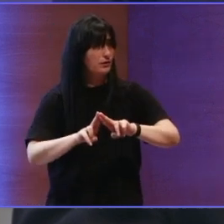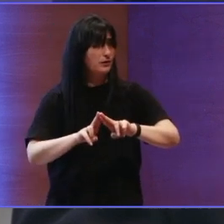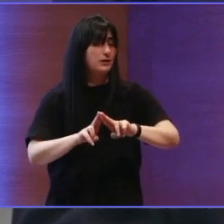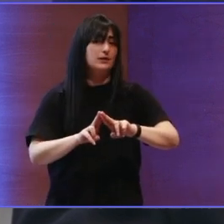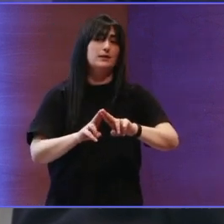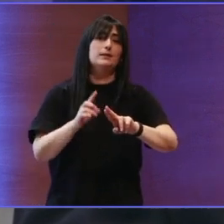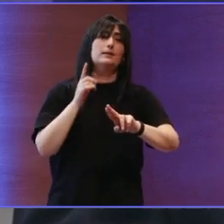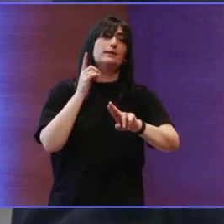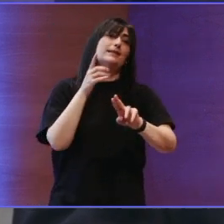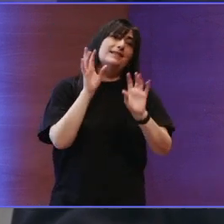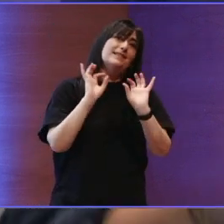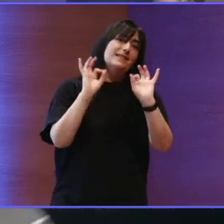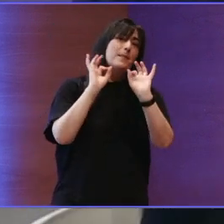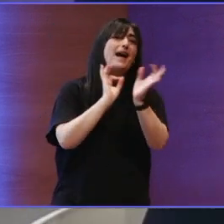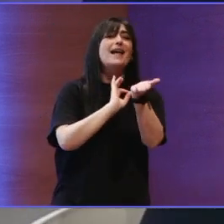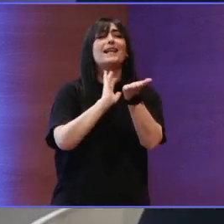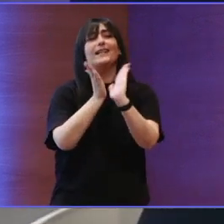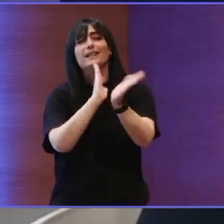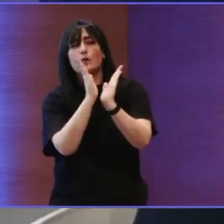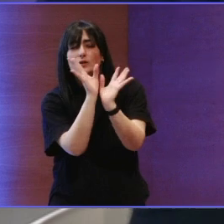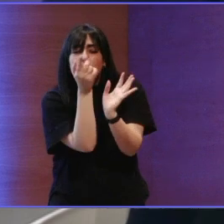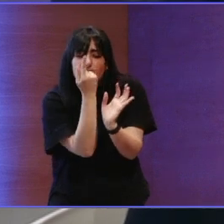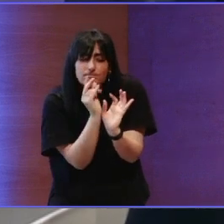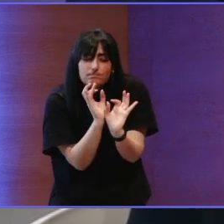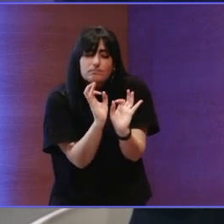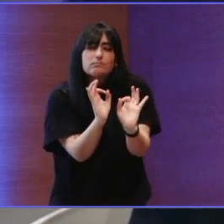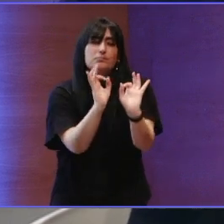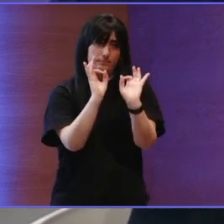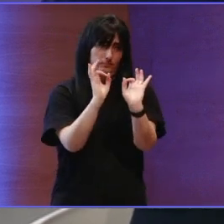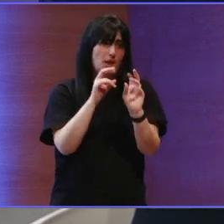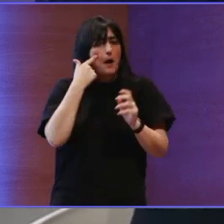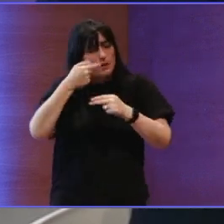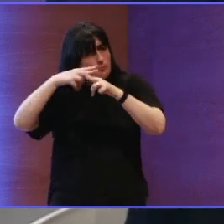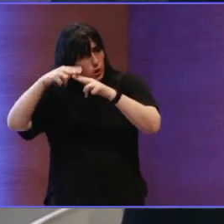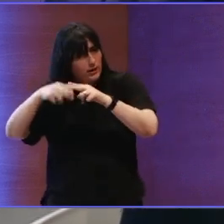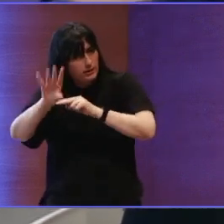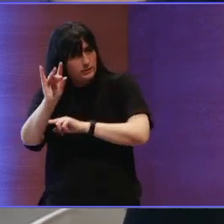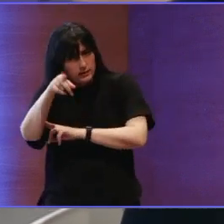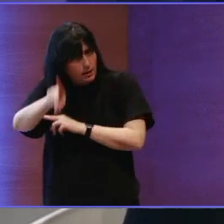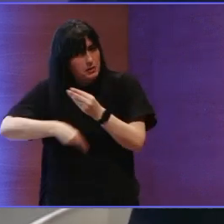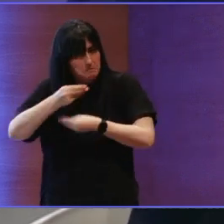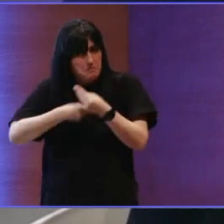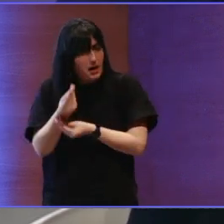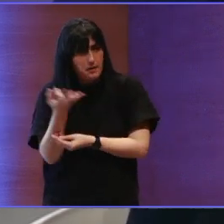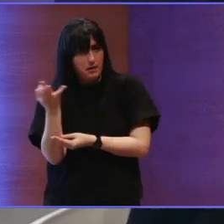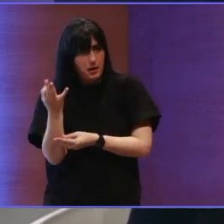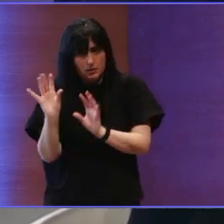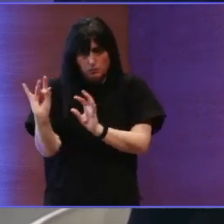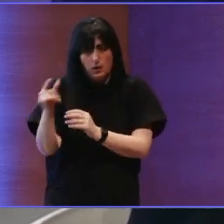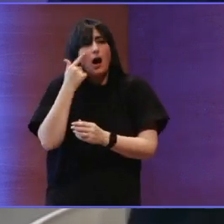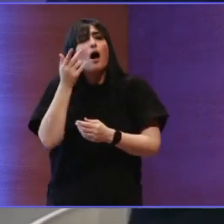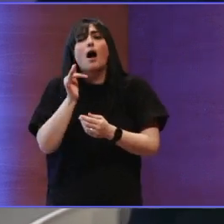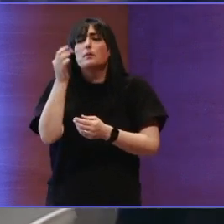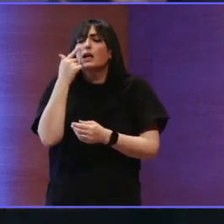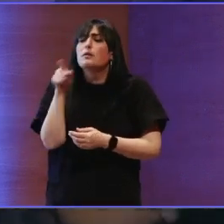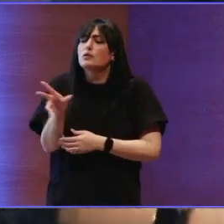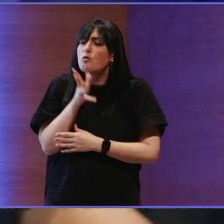intervenciones muy concretas no a la evaluación de unas políticas creo que hay que hacerla eh con esas además intentando Buscar la causalidad